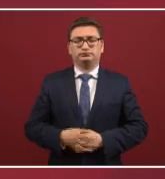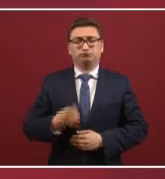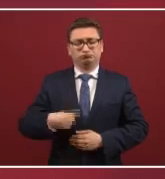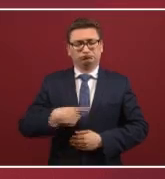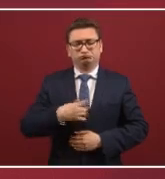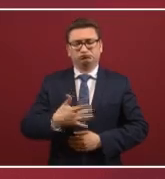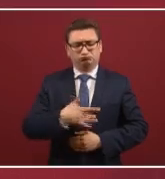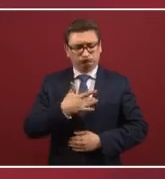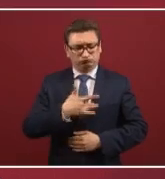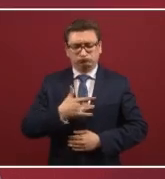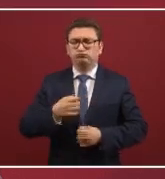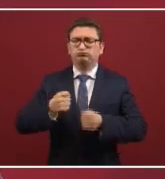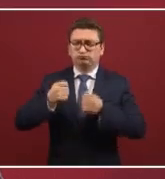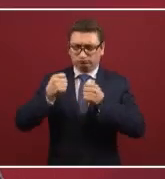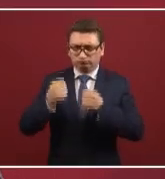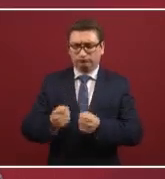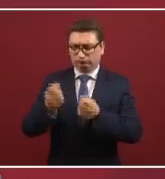aprobar